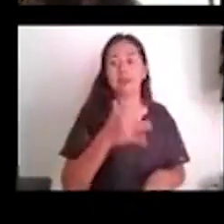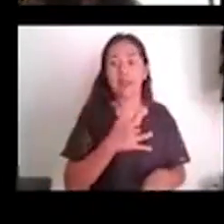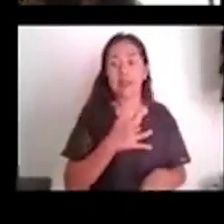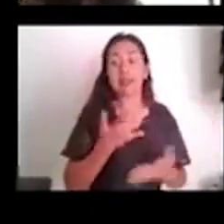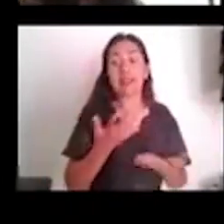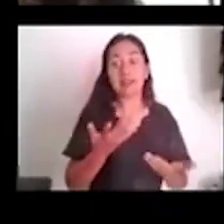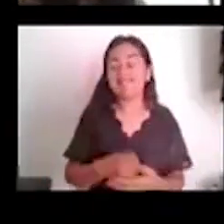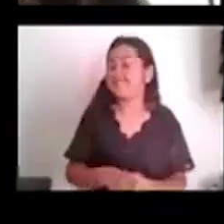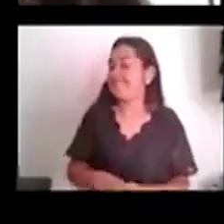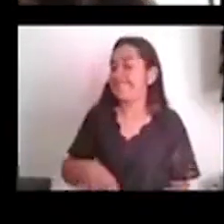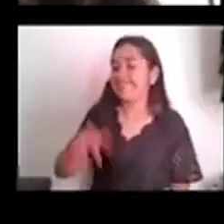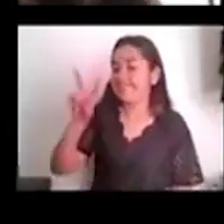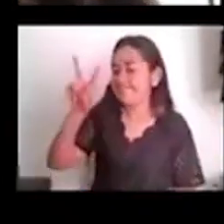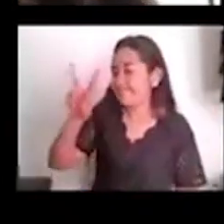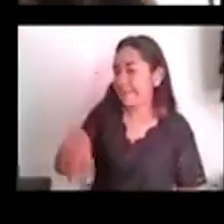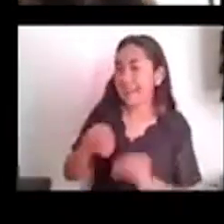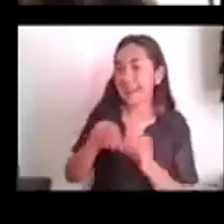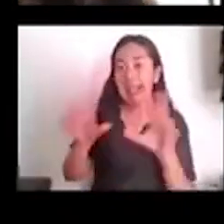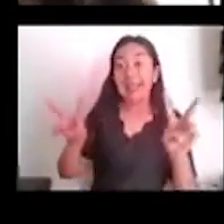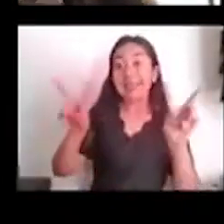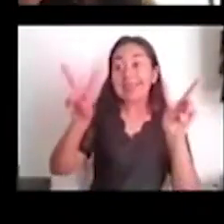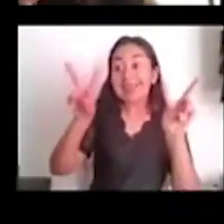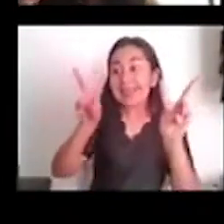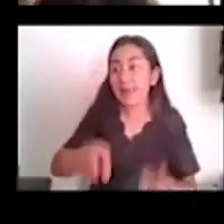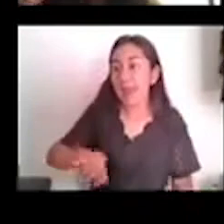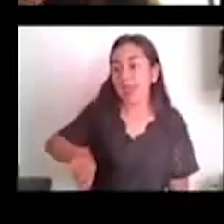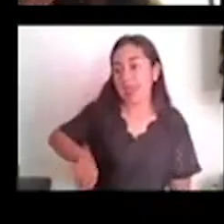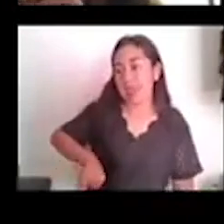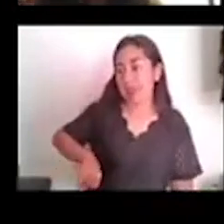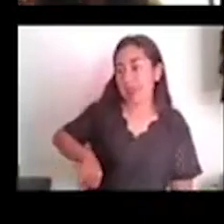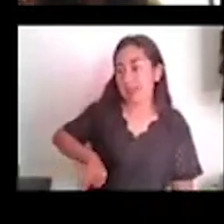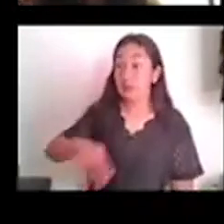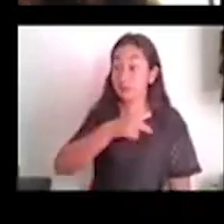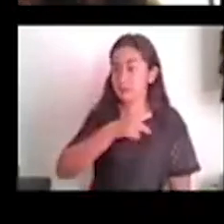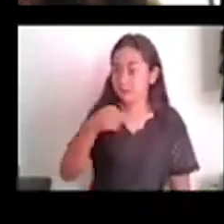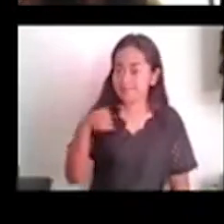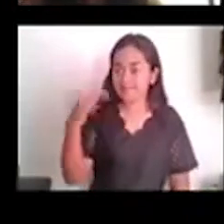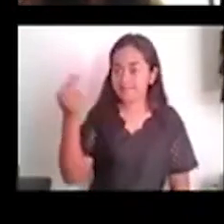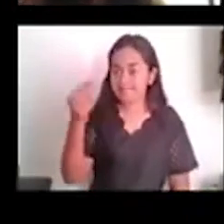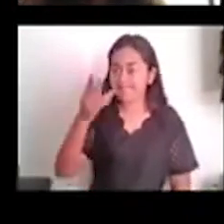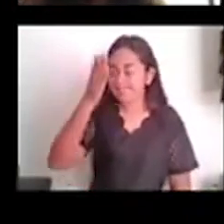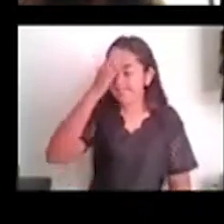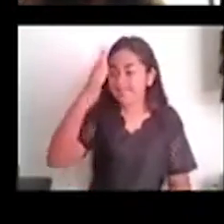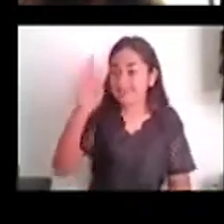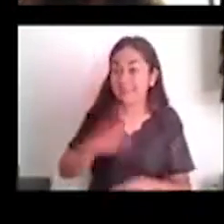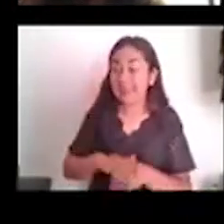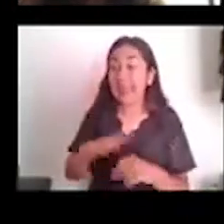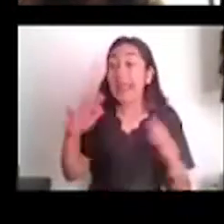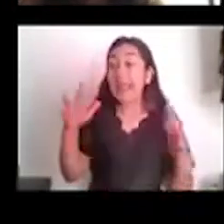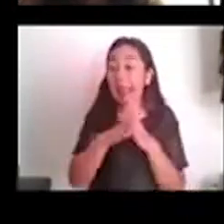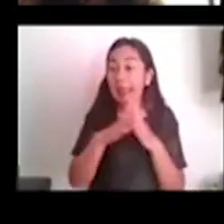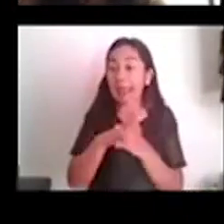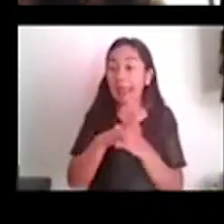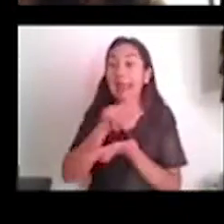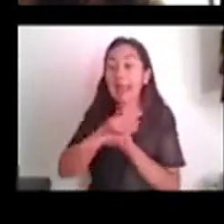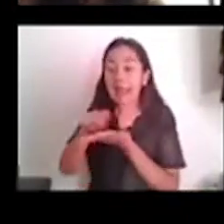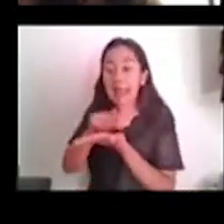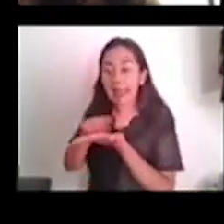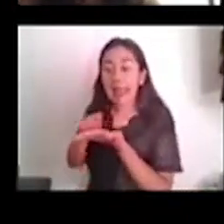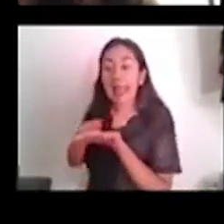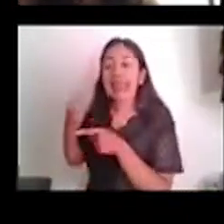Claro que sí. Es un tema muy, muy interesante. Recordemos que la guerra la escriben los vencedores.